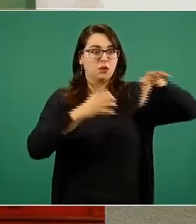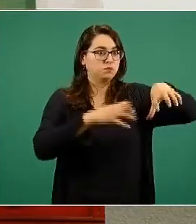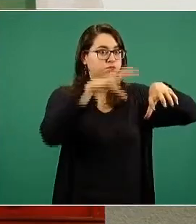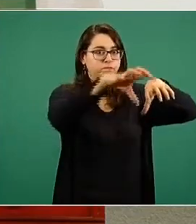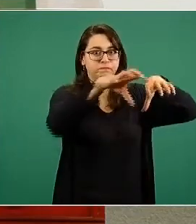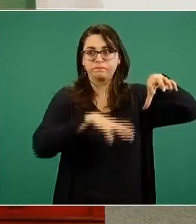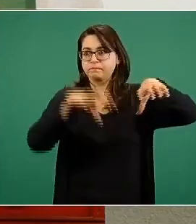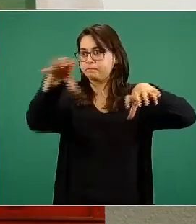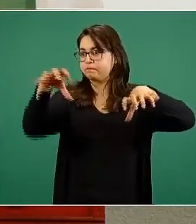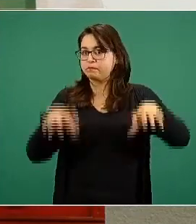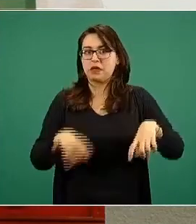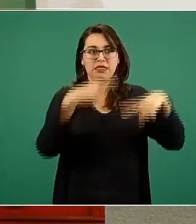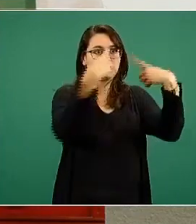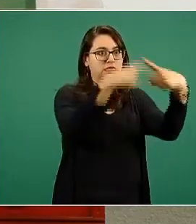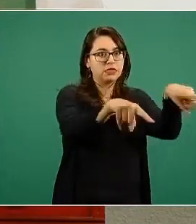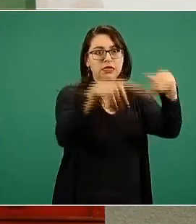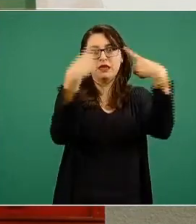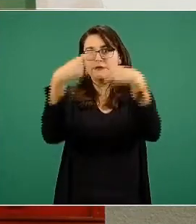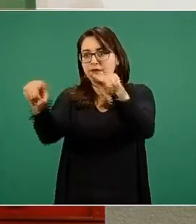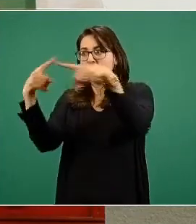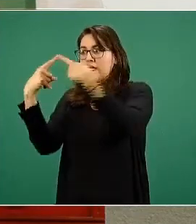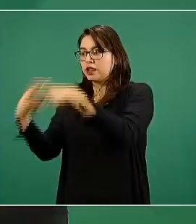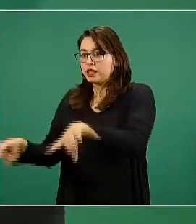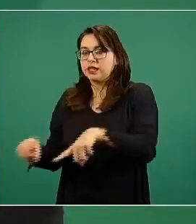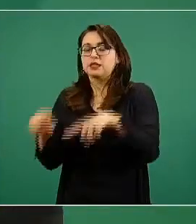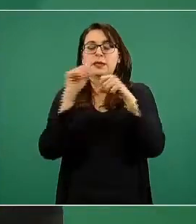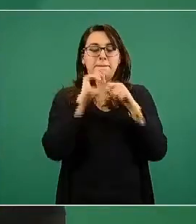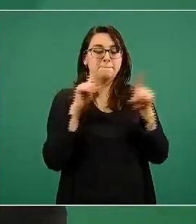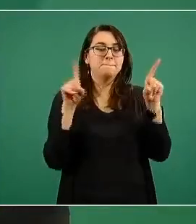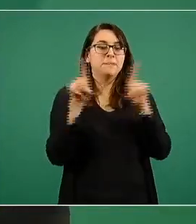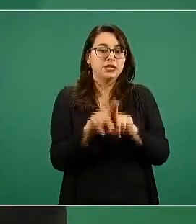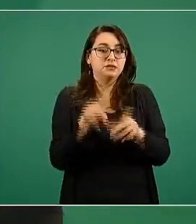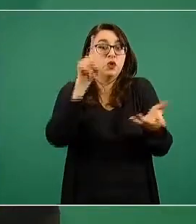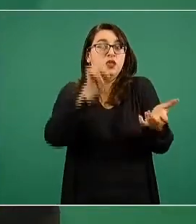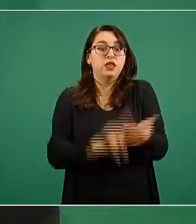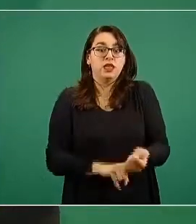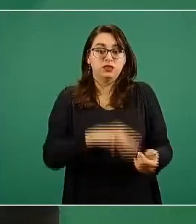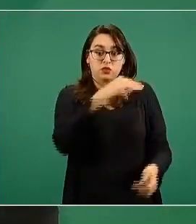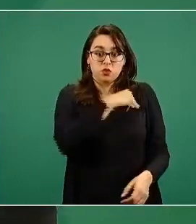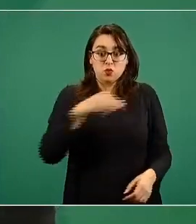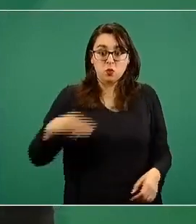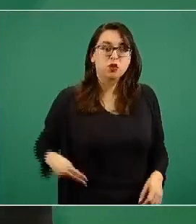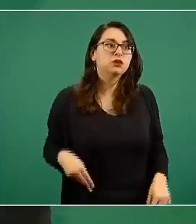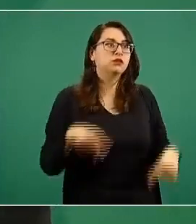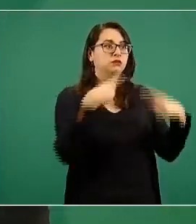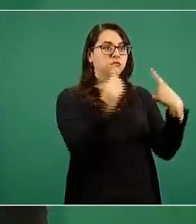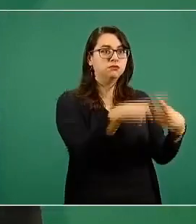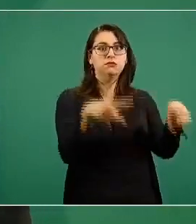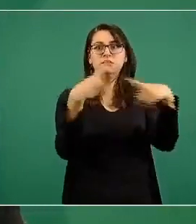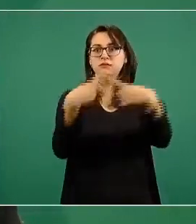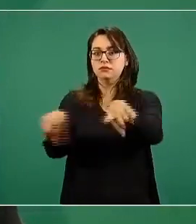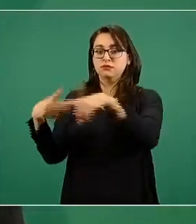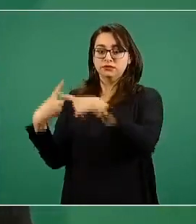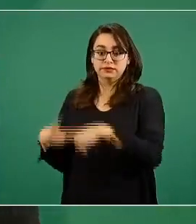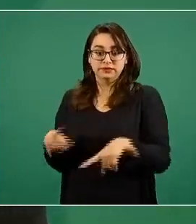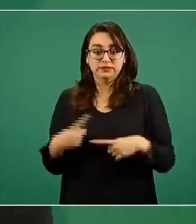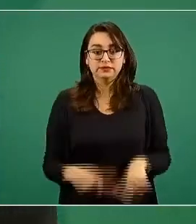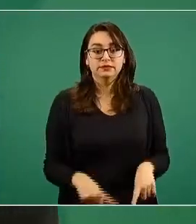y además cada estado tiene diferentes realidades en sus municipios, en su territorio.